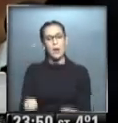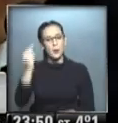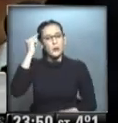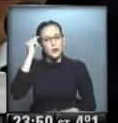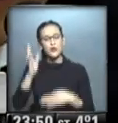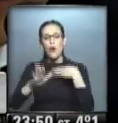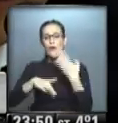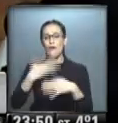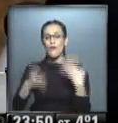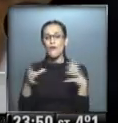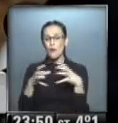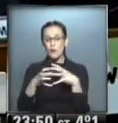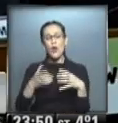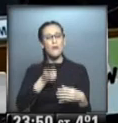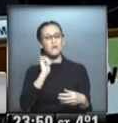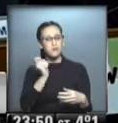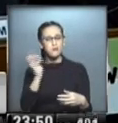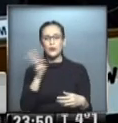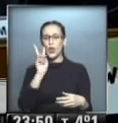y puede ser muy bueno.